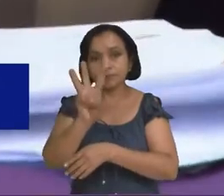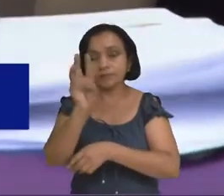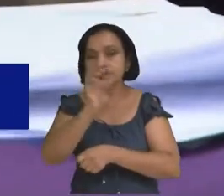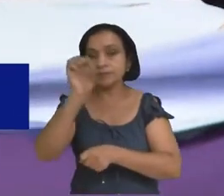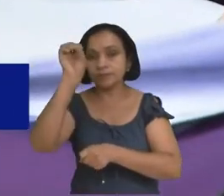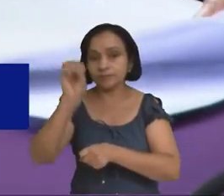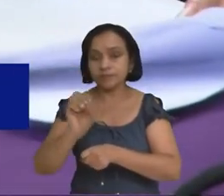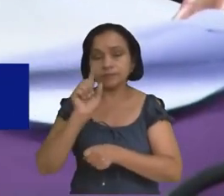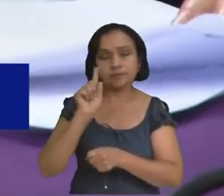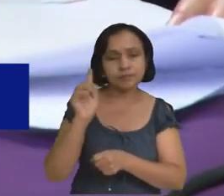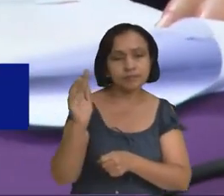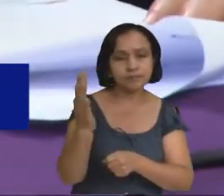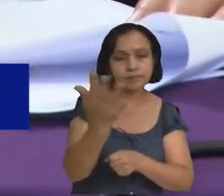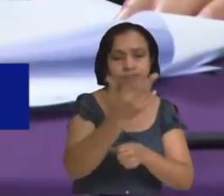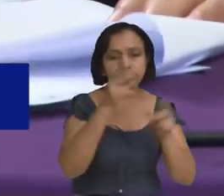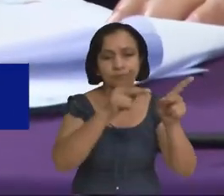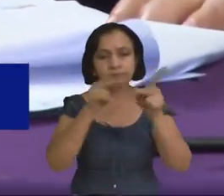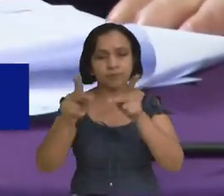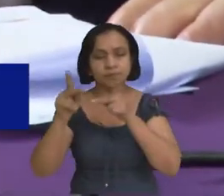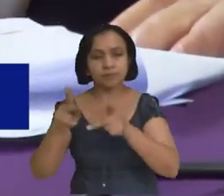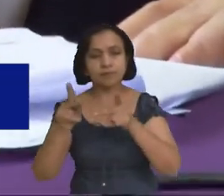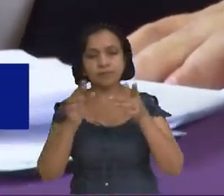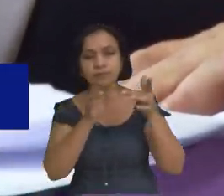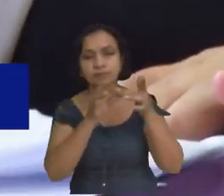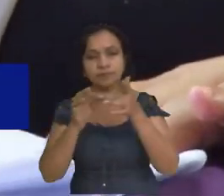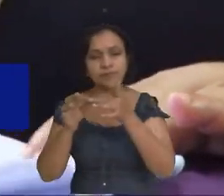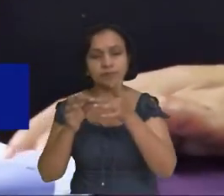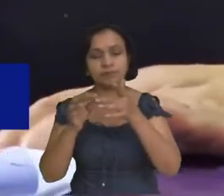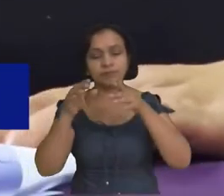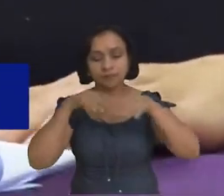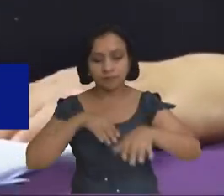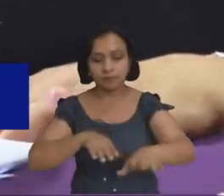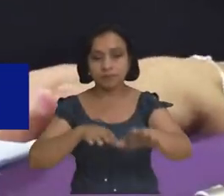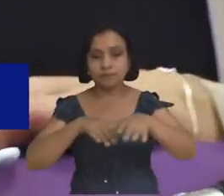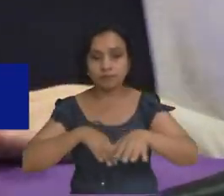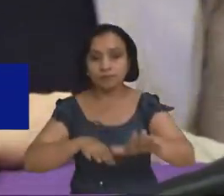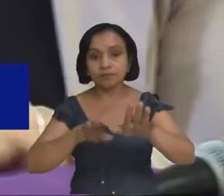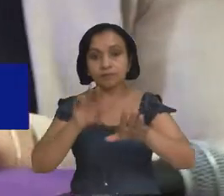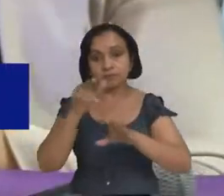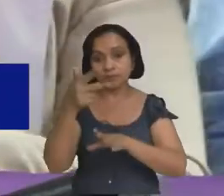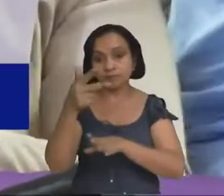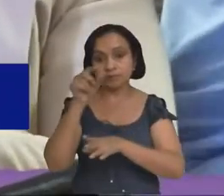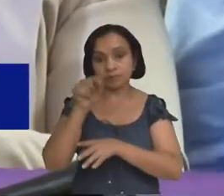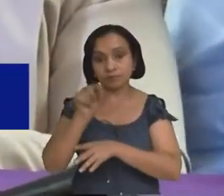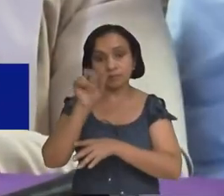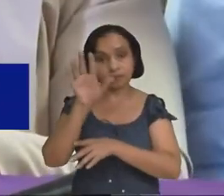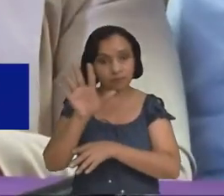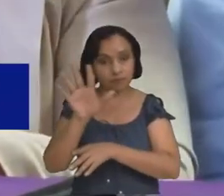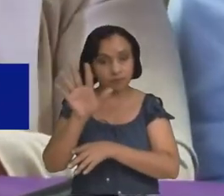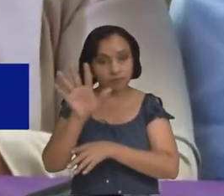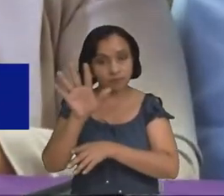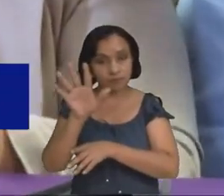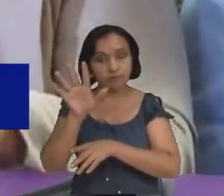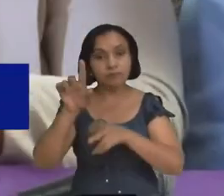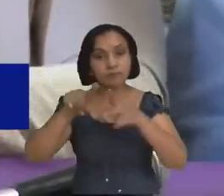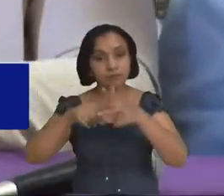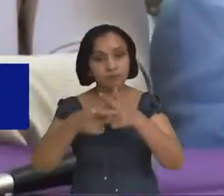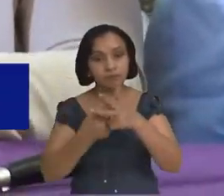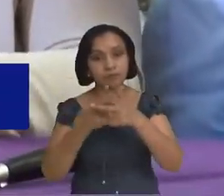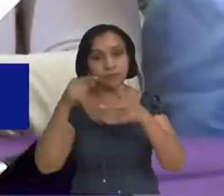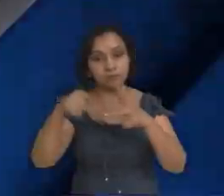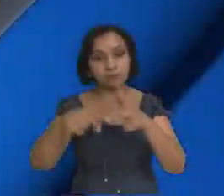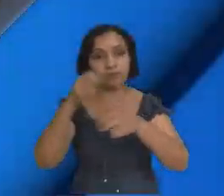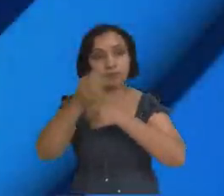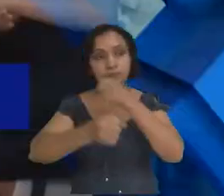2.63% para todos los sectores, con excepción de las zonas francas, que es de 8.5% a partir de este